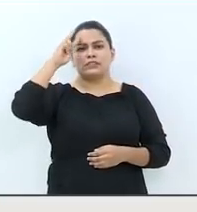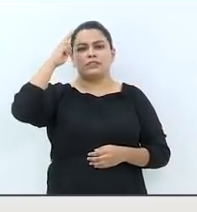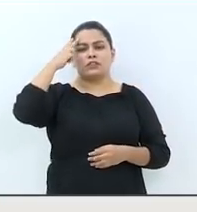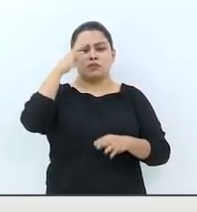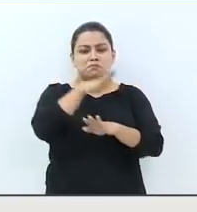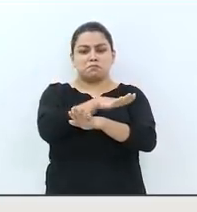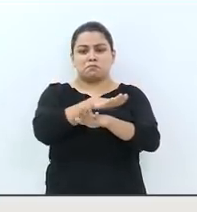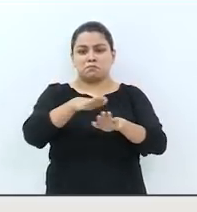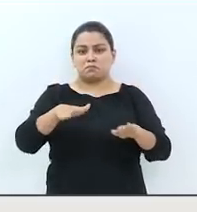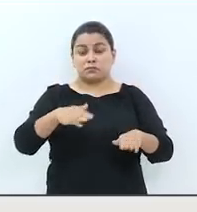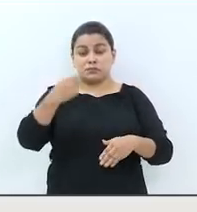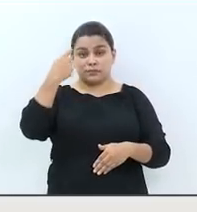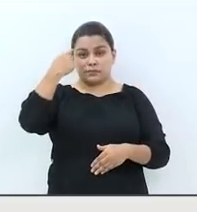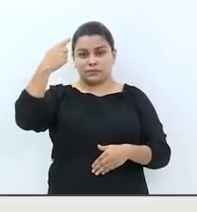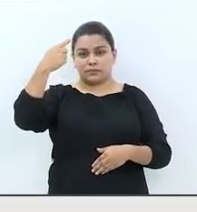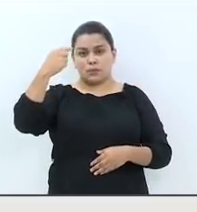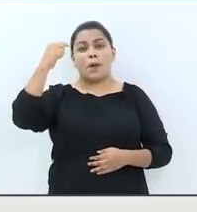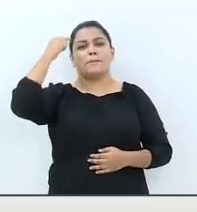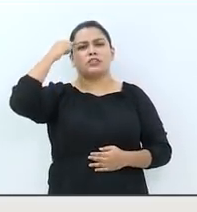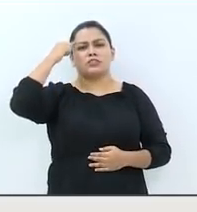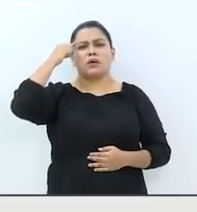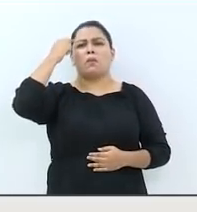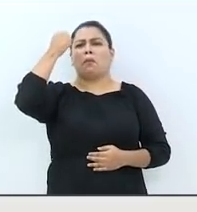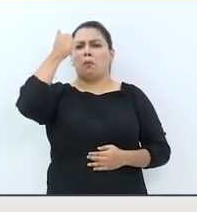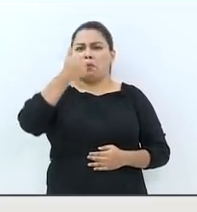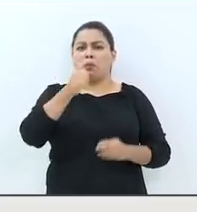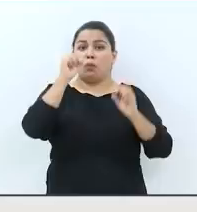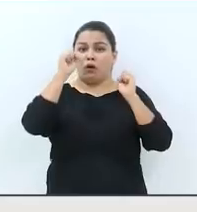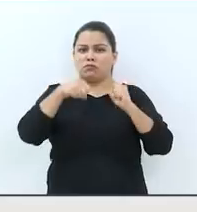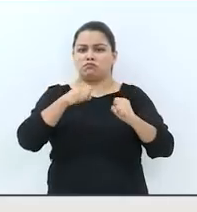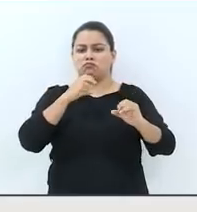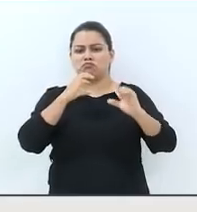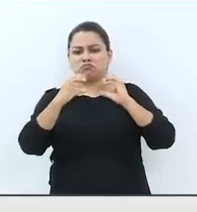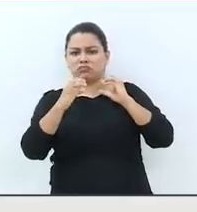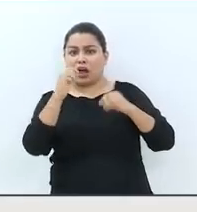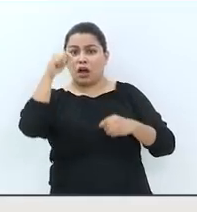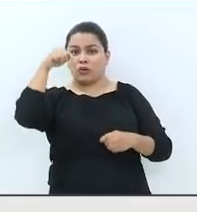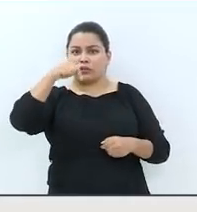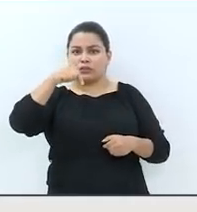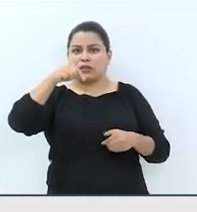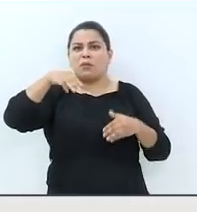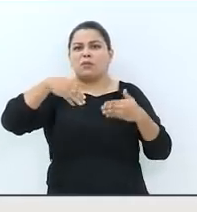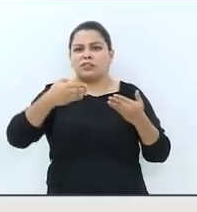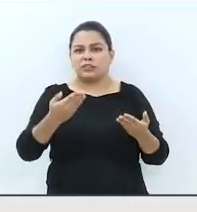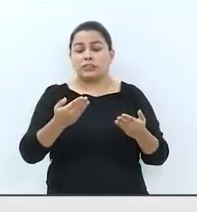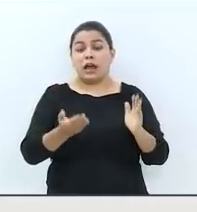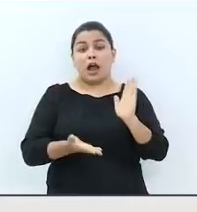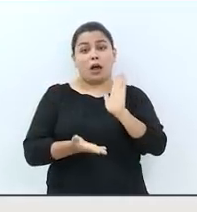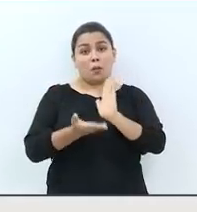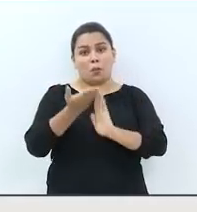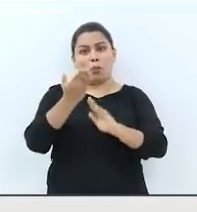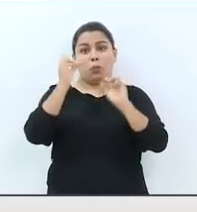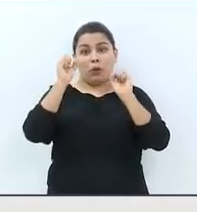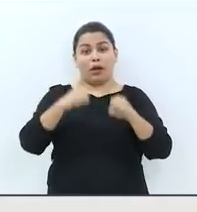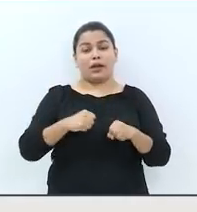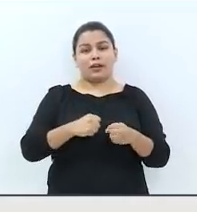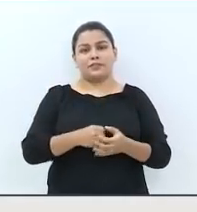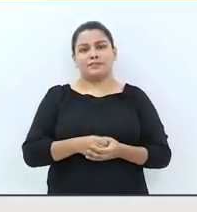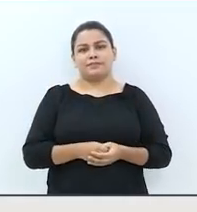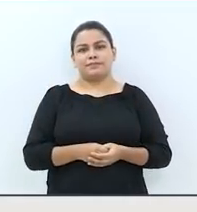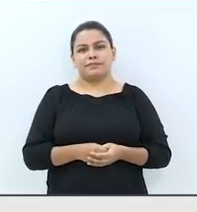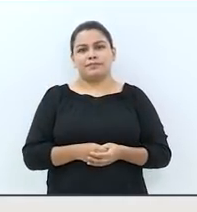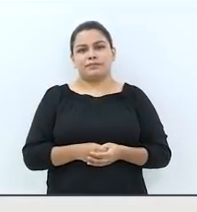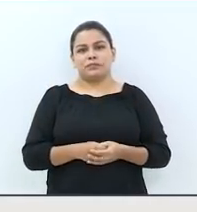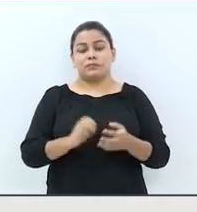y es algo que consideramos que estaría genial pues poderles platicar ahorita, porque es algo que se va a desarrollar con